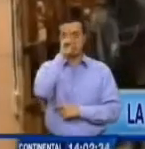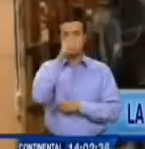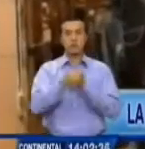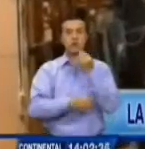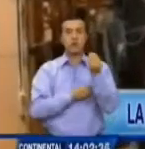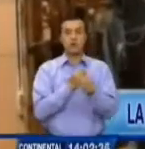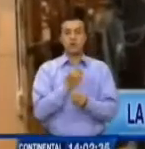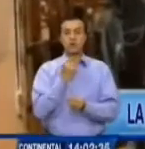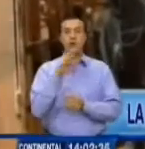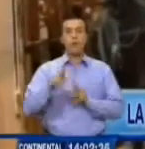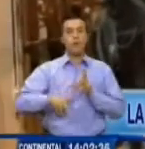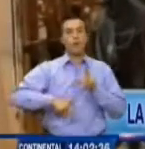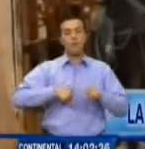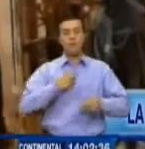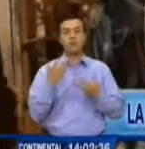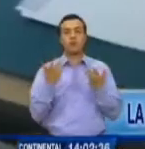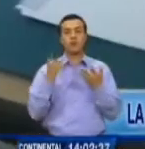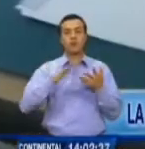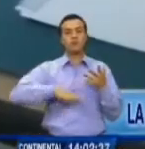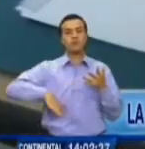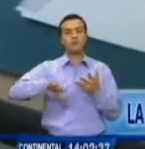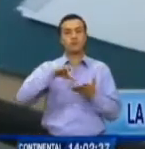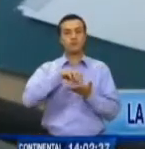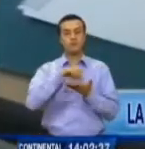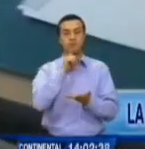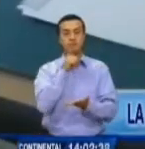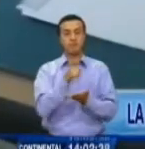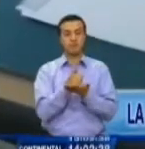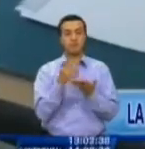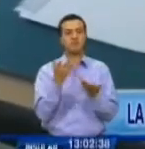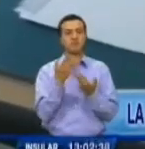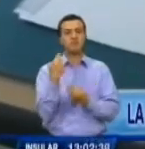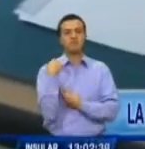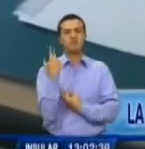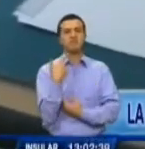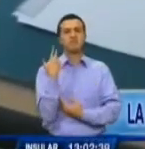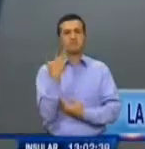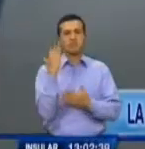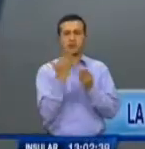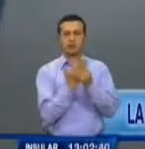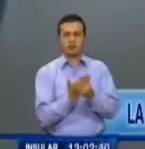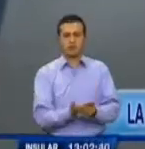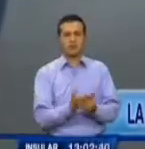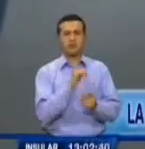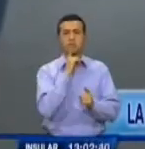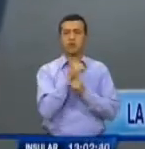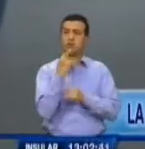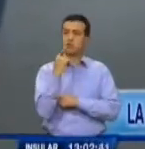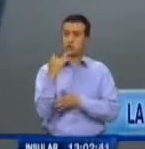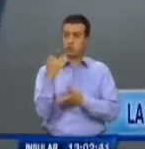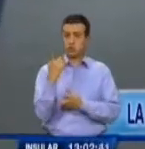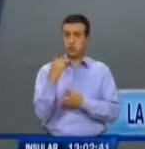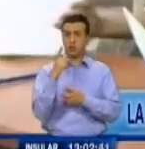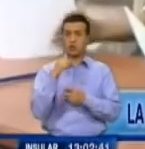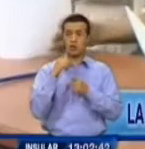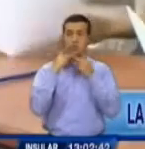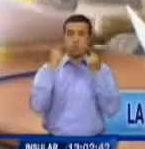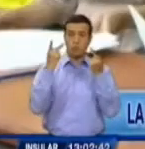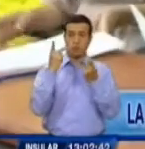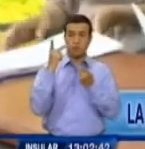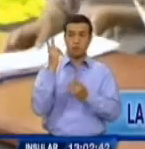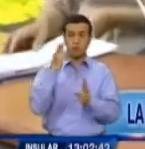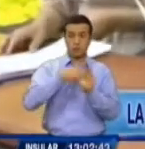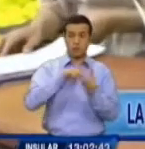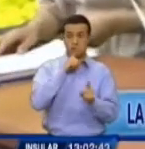una supuesta estafa masiva en la provincia. En poder de las mismas se encontró varias carpetas donde se ofertaban cargos públicos. Así